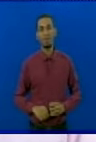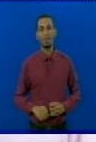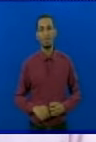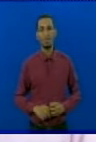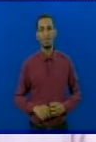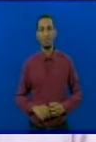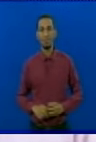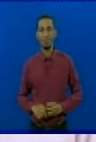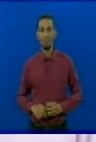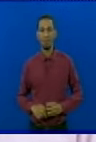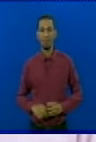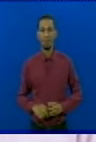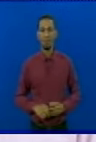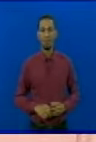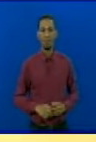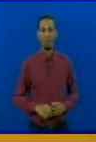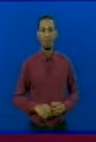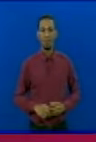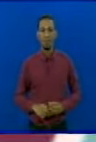Rubio, Canal Cubano de Noticias.